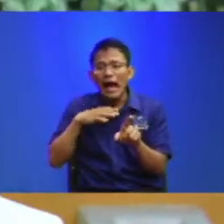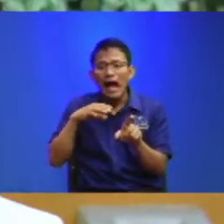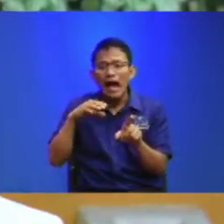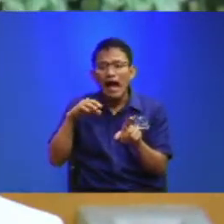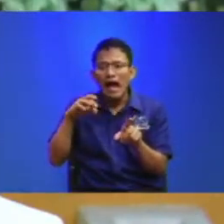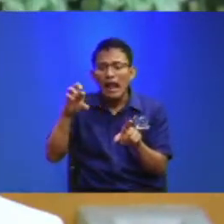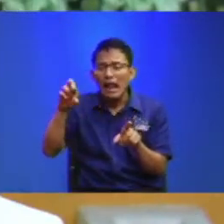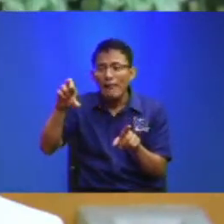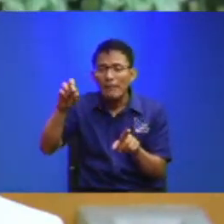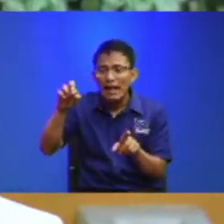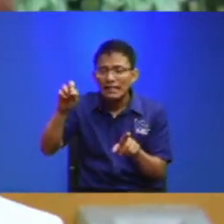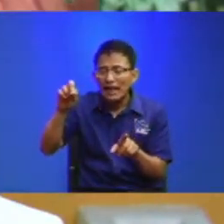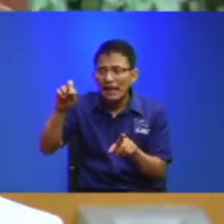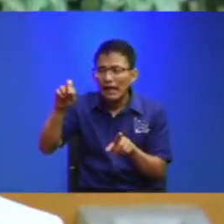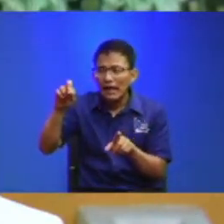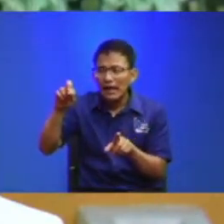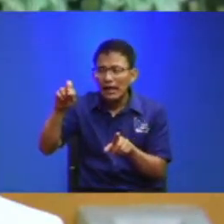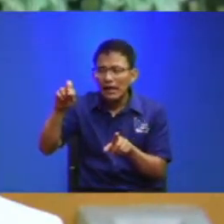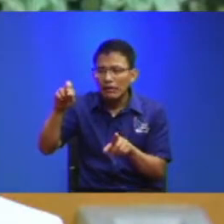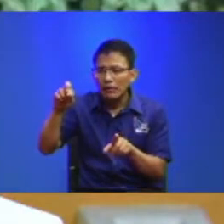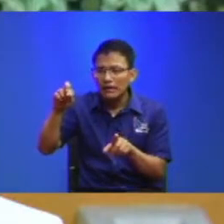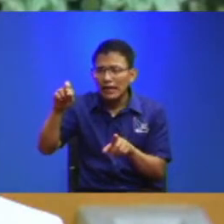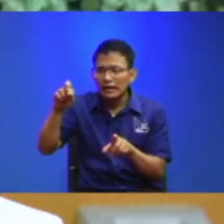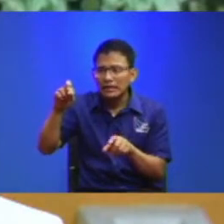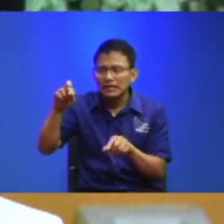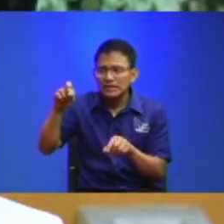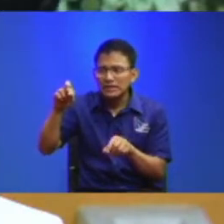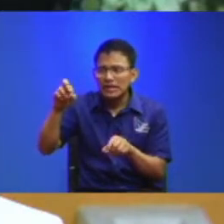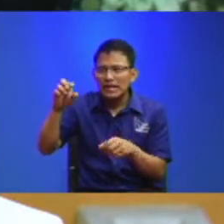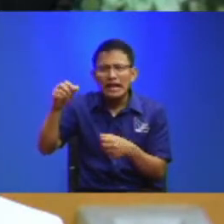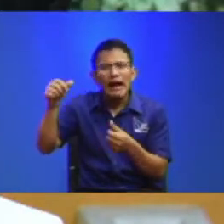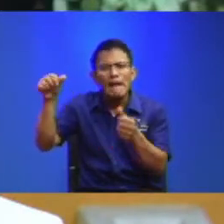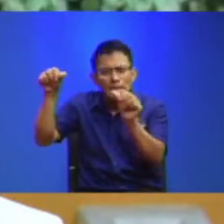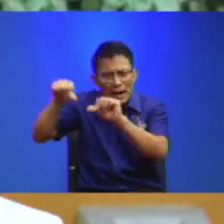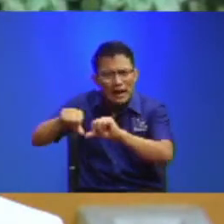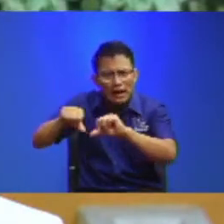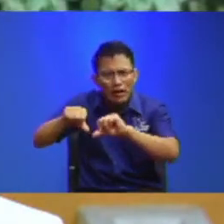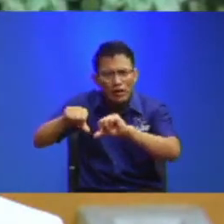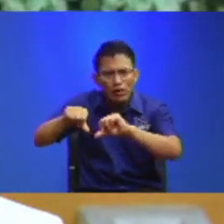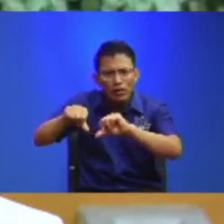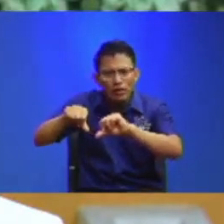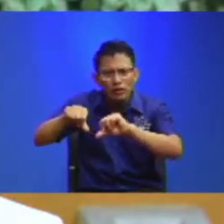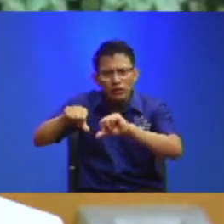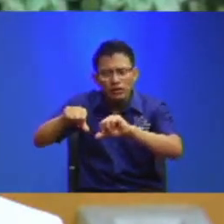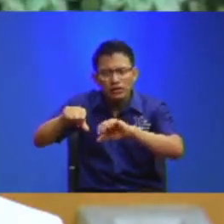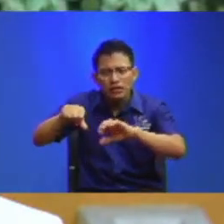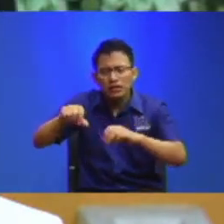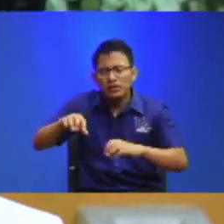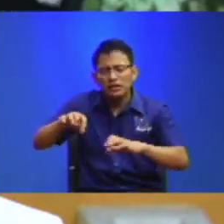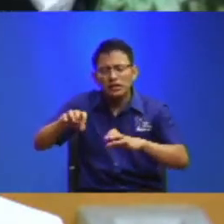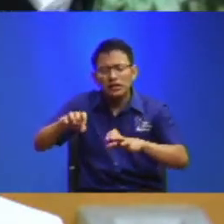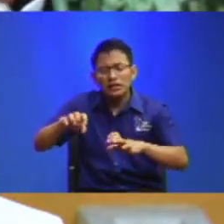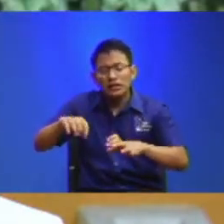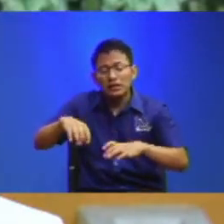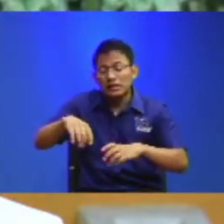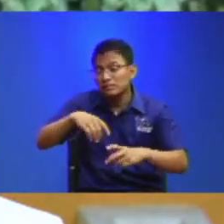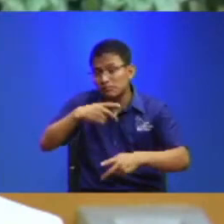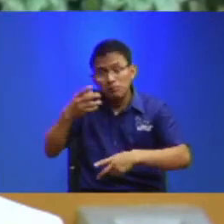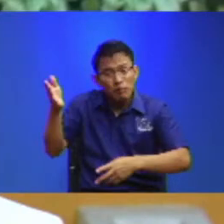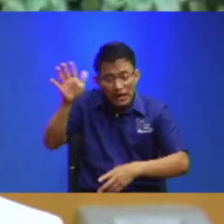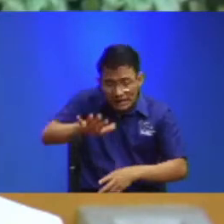qué hace. Un ídolo. O sea, hicieron ídolo del oro los israelitas, hicieron